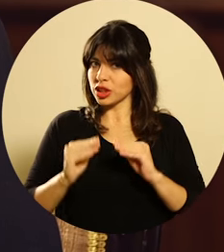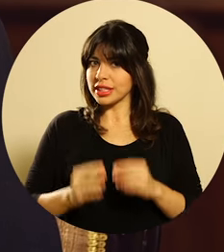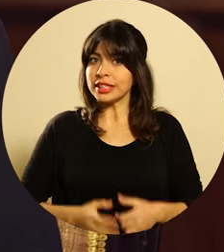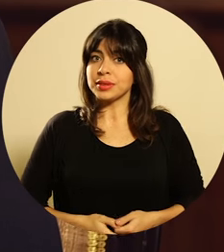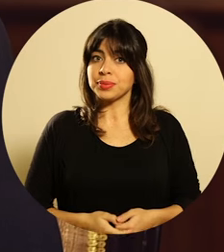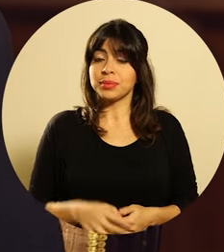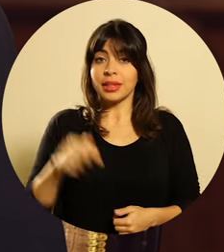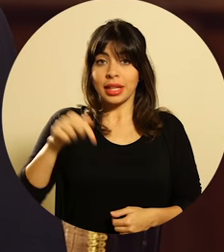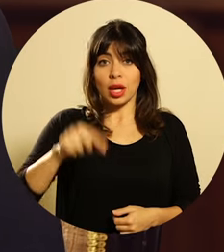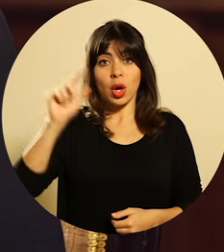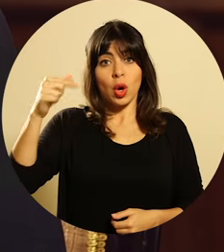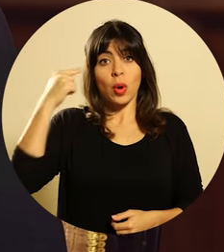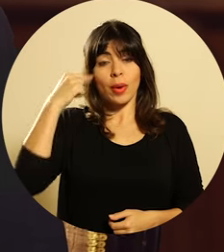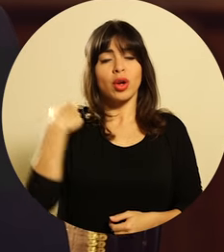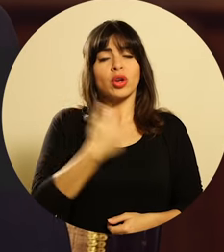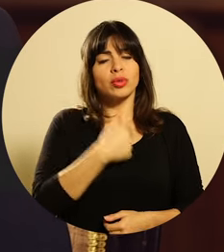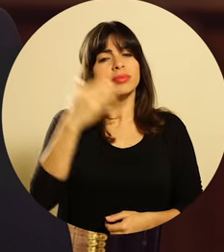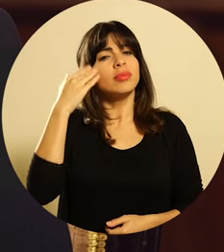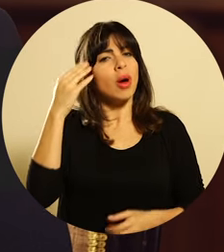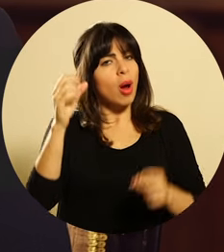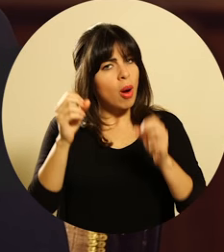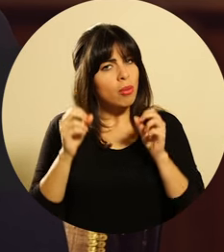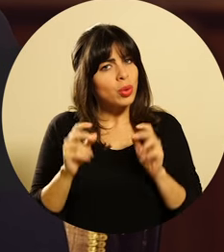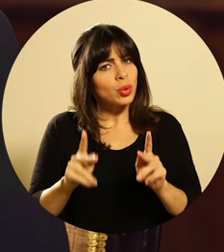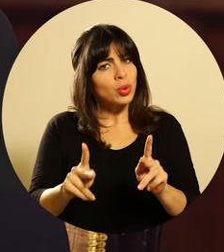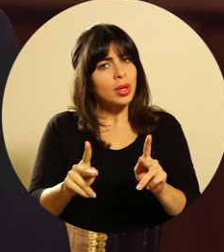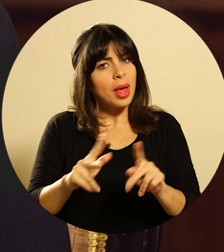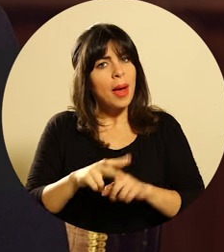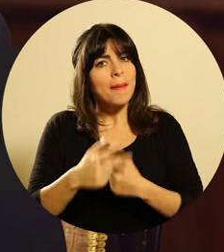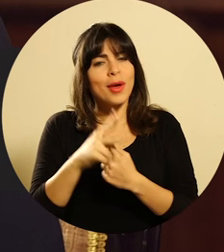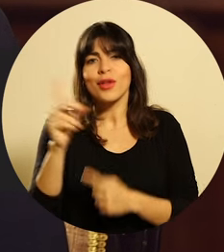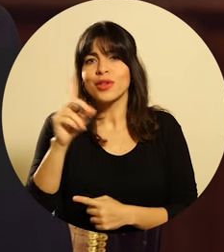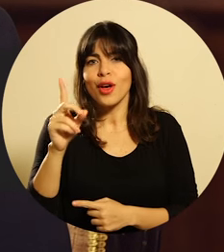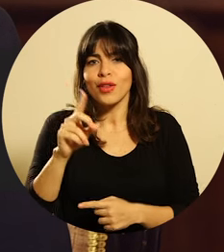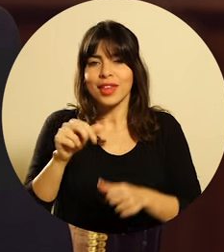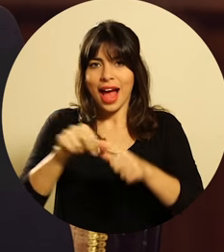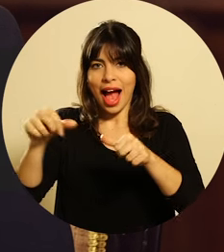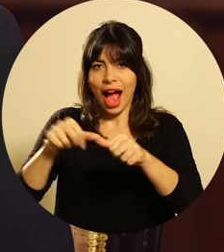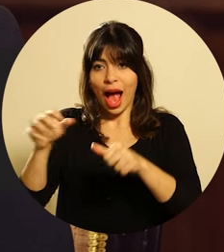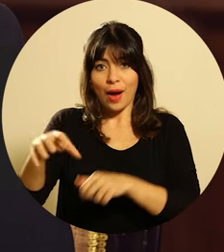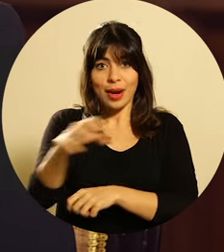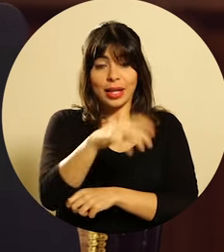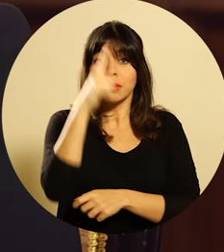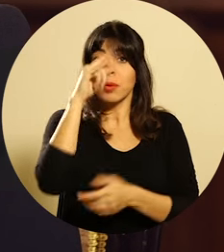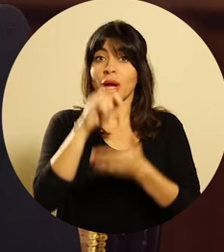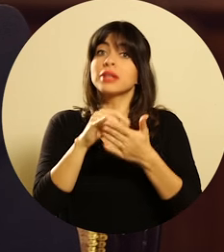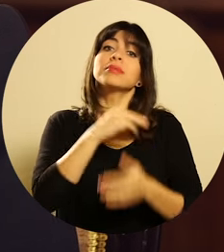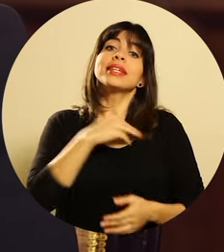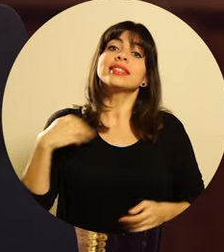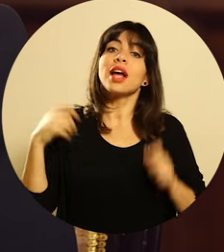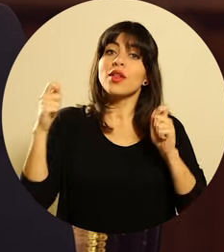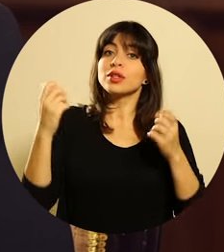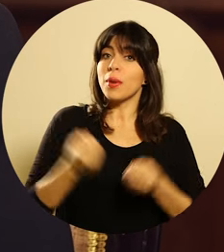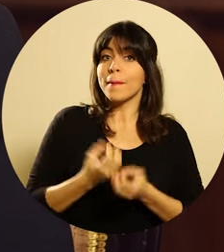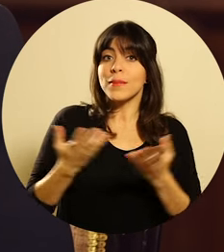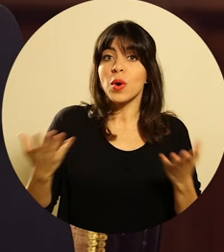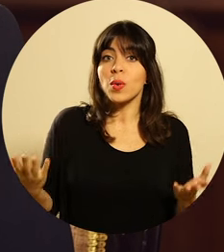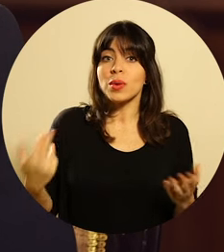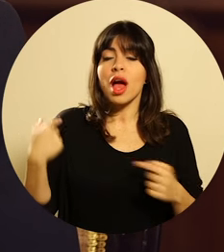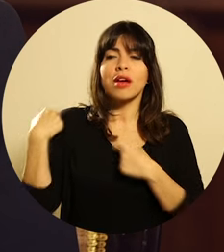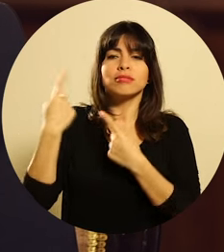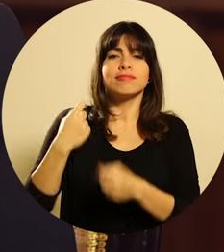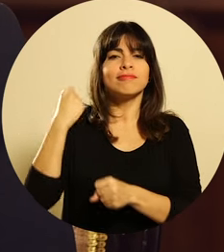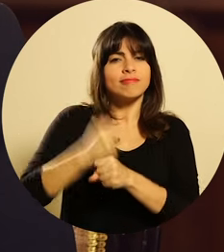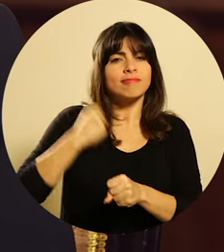Muy buenas noches. En este gobierno sabemos que las oportunidades empiezan en las aulas. Por eso en el Ministerio de Educación